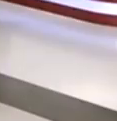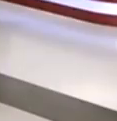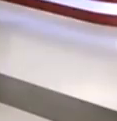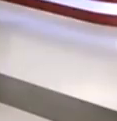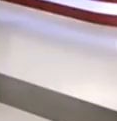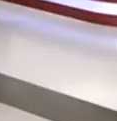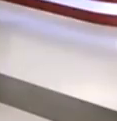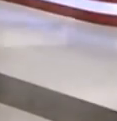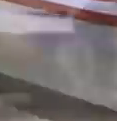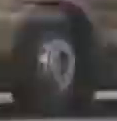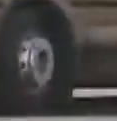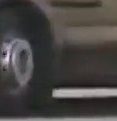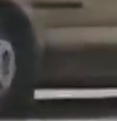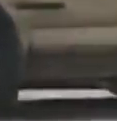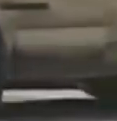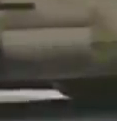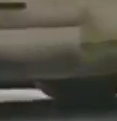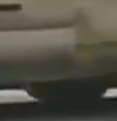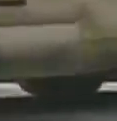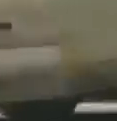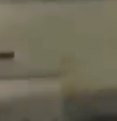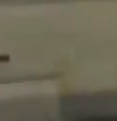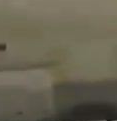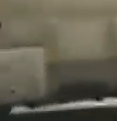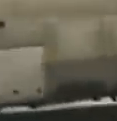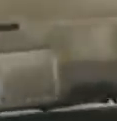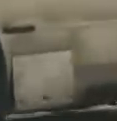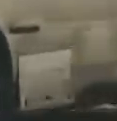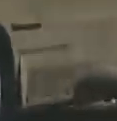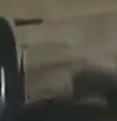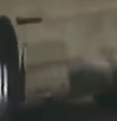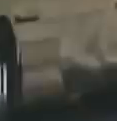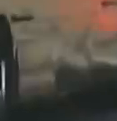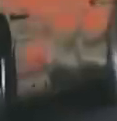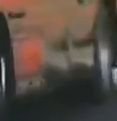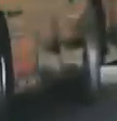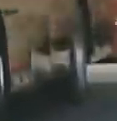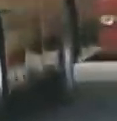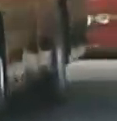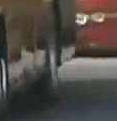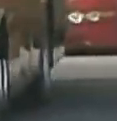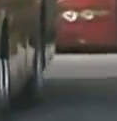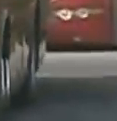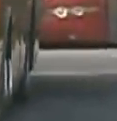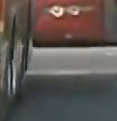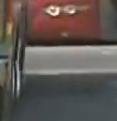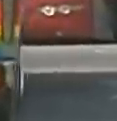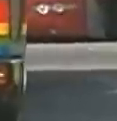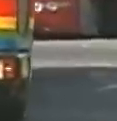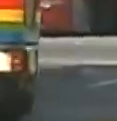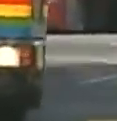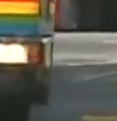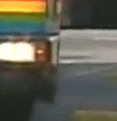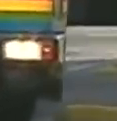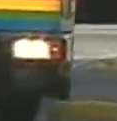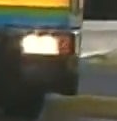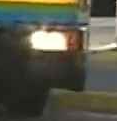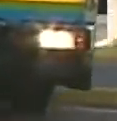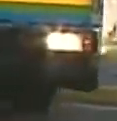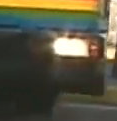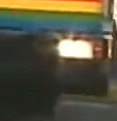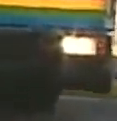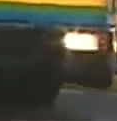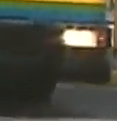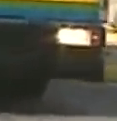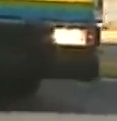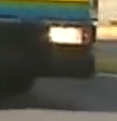inmediato. A esta hora, el presidente constitucional de la República Bolivariana de Venezuela, Nicolás Maduro, llega a bordo de la